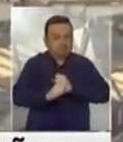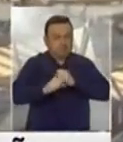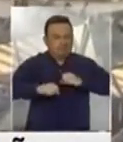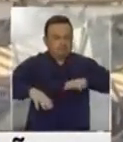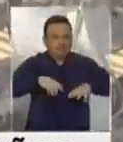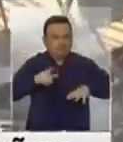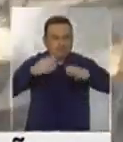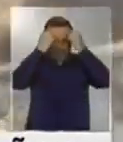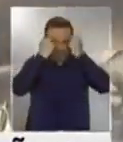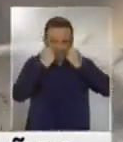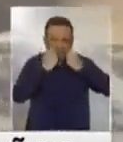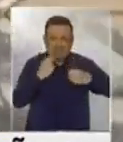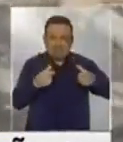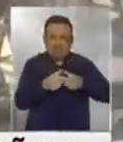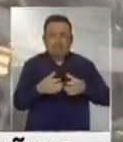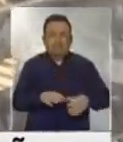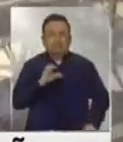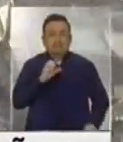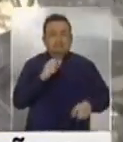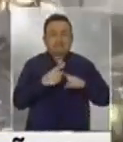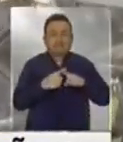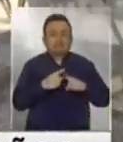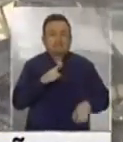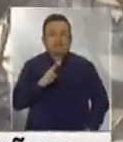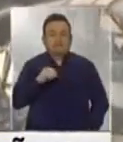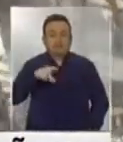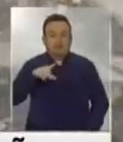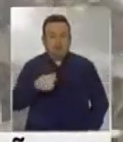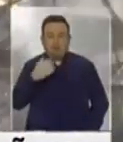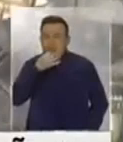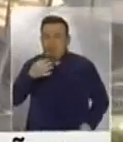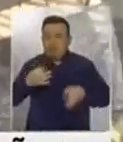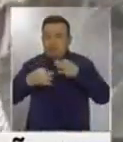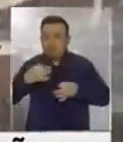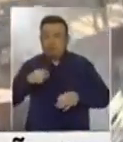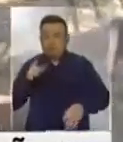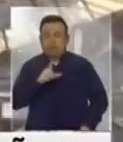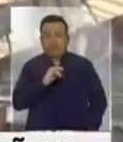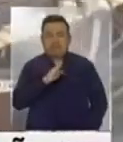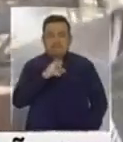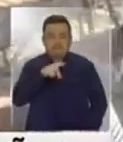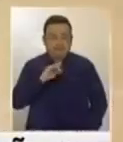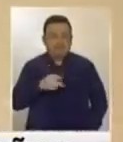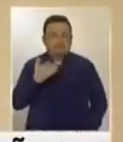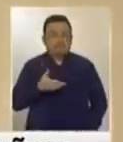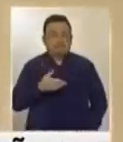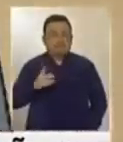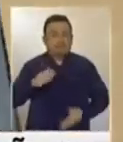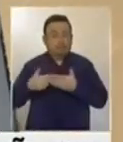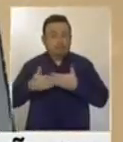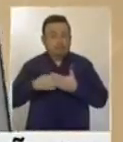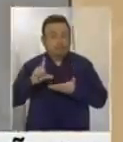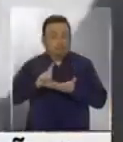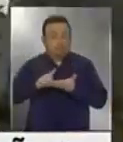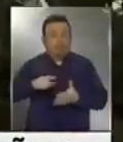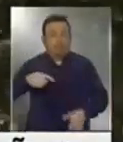movimiento terrorista, ¿verdad? La Hezbollah. Y estos son acusados en el Tribunal Especial para Líbano, con sede en La Haya, que está, como